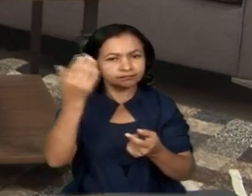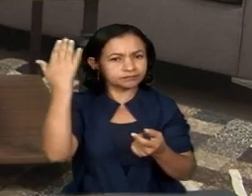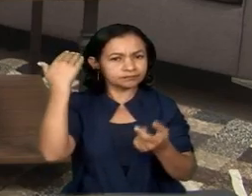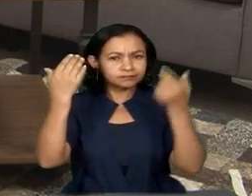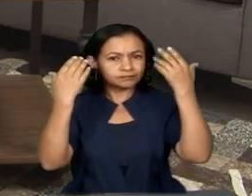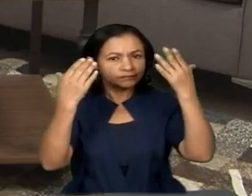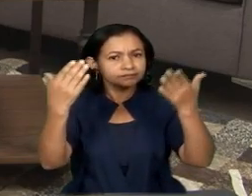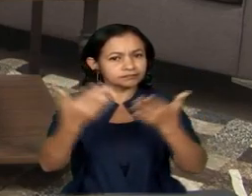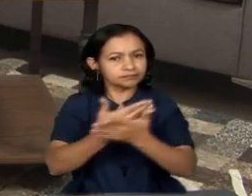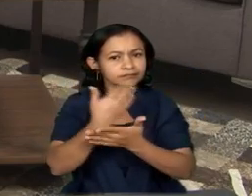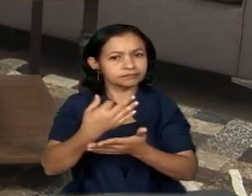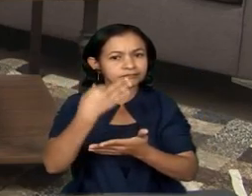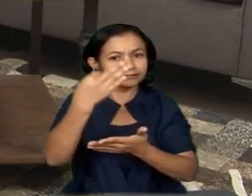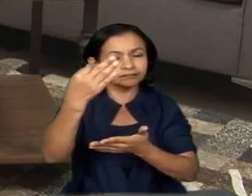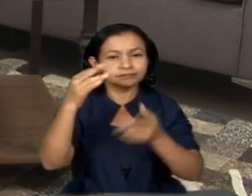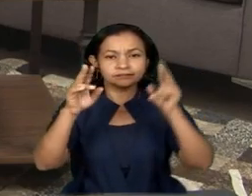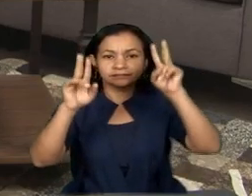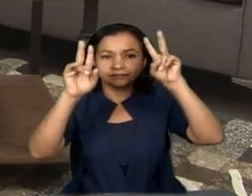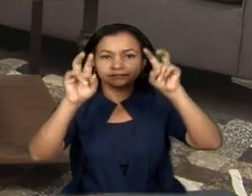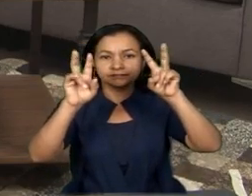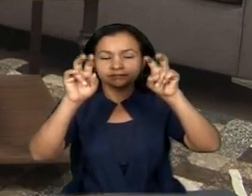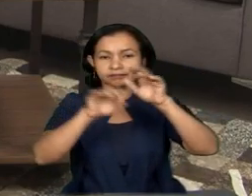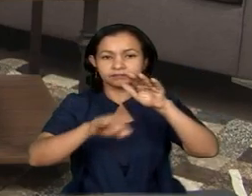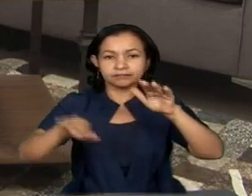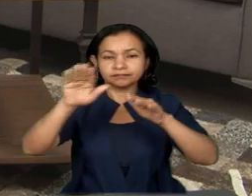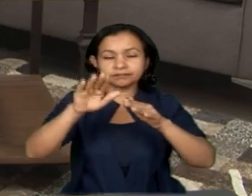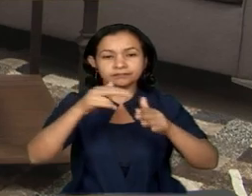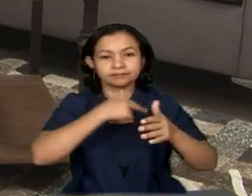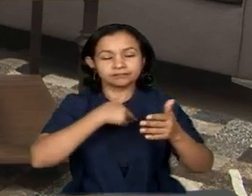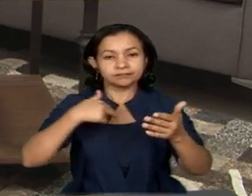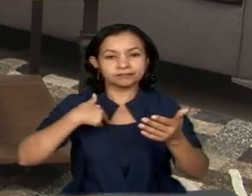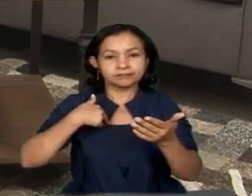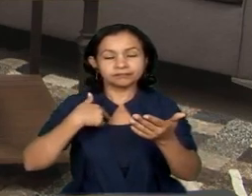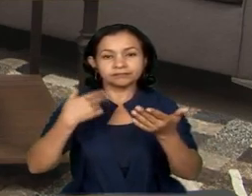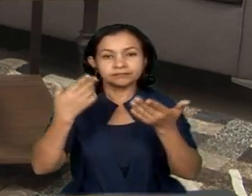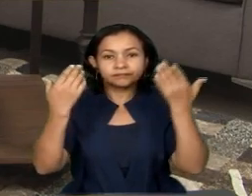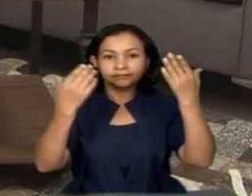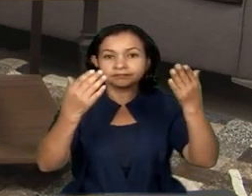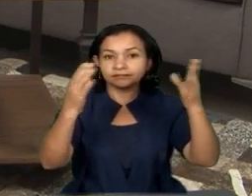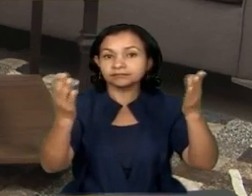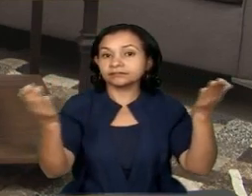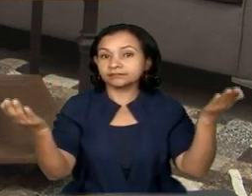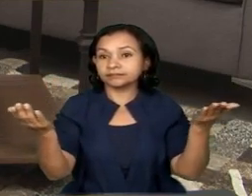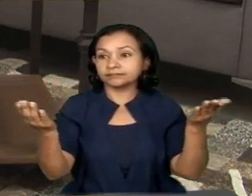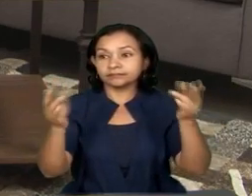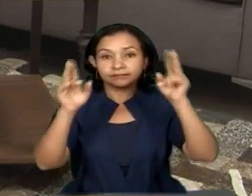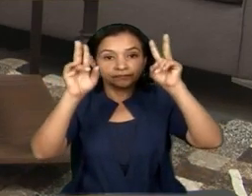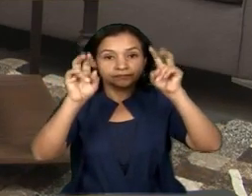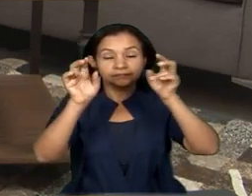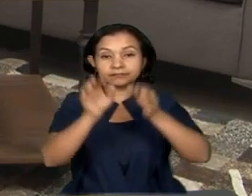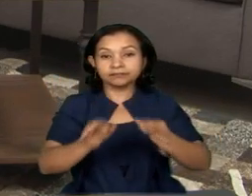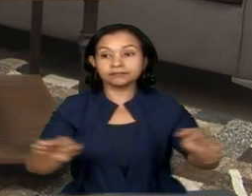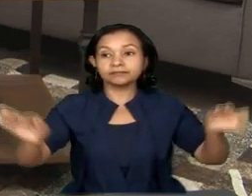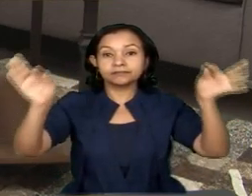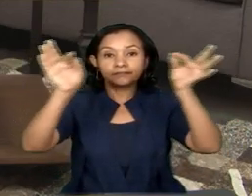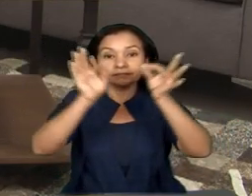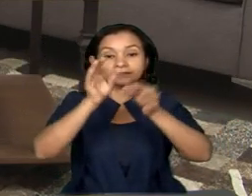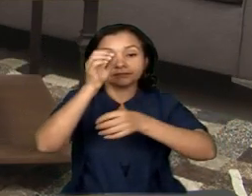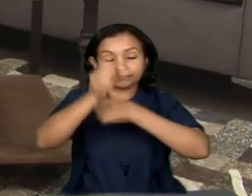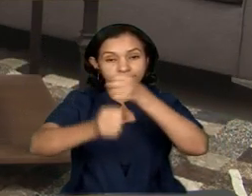y las proyecciones de todos estos temas, y sobre todo comienzan a programar, ¿verdad? Que es importante. Entonces, ese es un tema importante para este